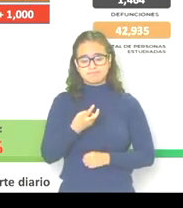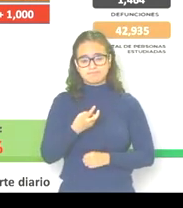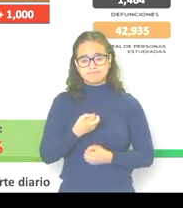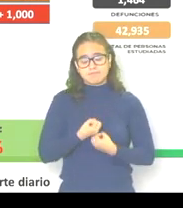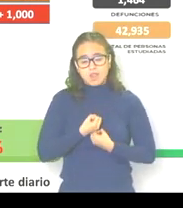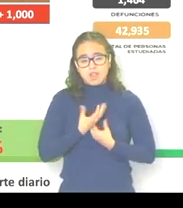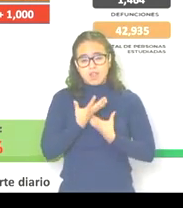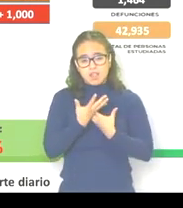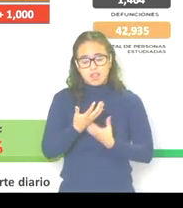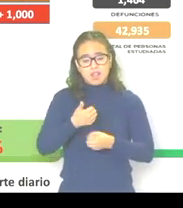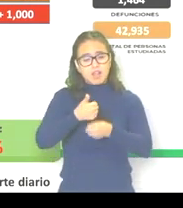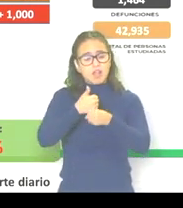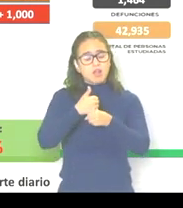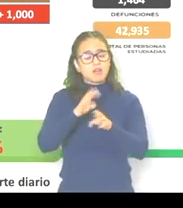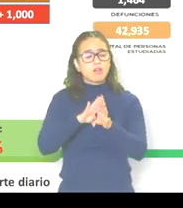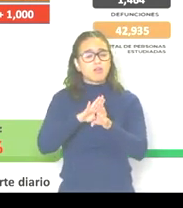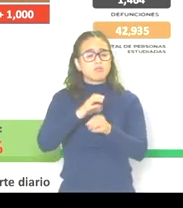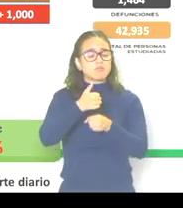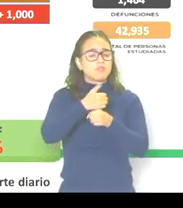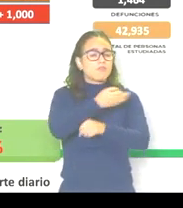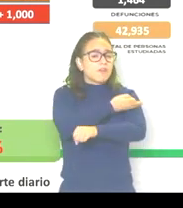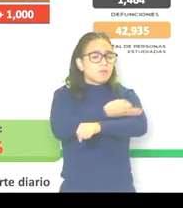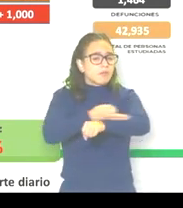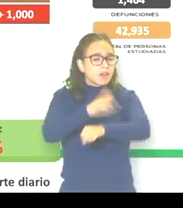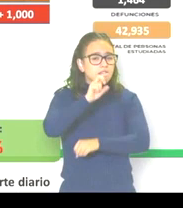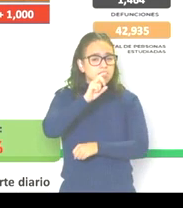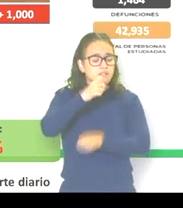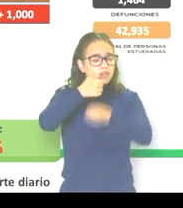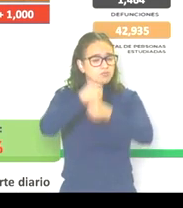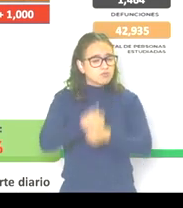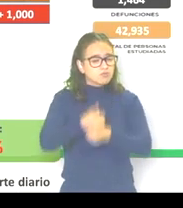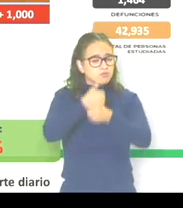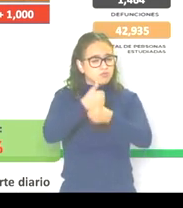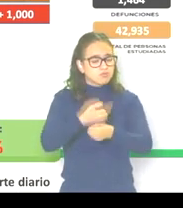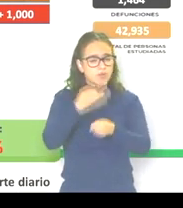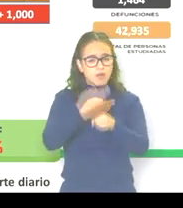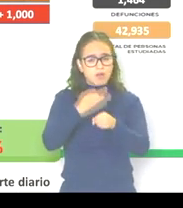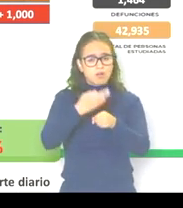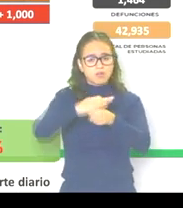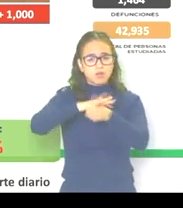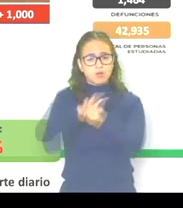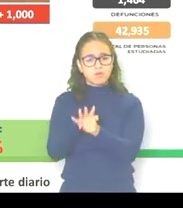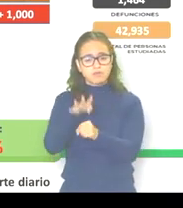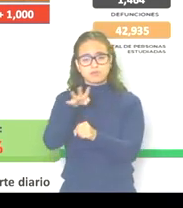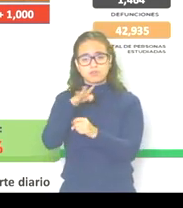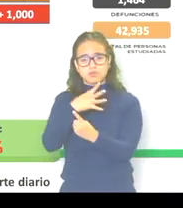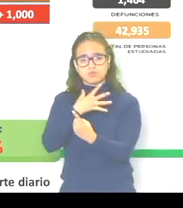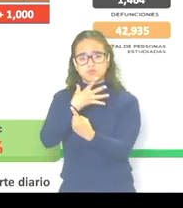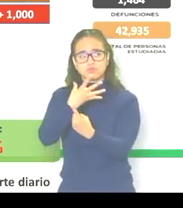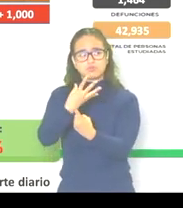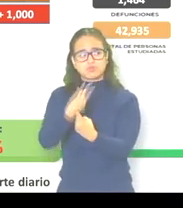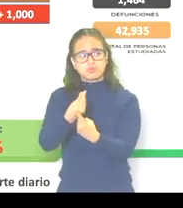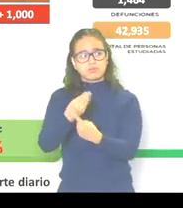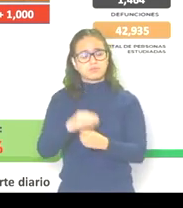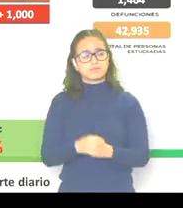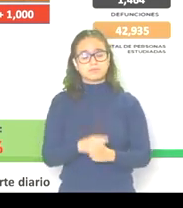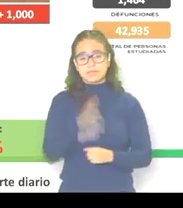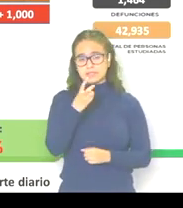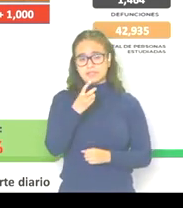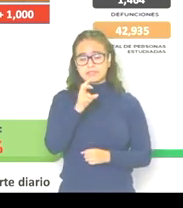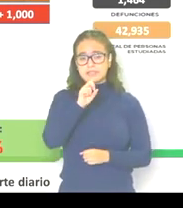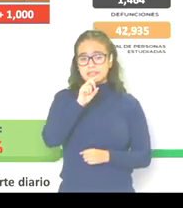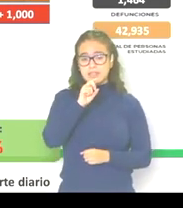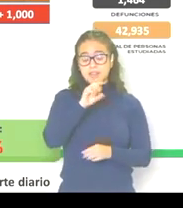nuestro más sentido pésame a estas 30 familias que ahora fueron afectadas por el coronavirus. Y con estas 30 son